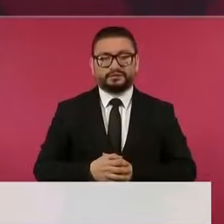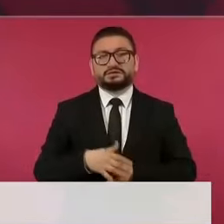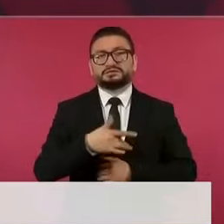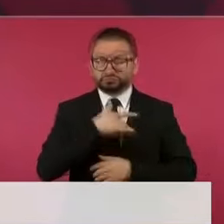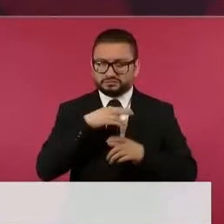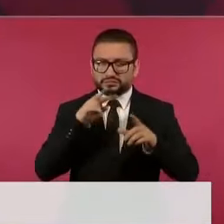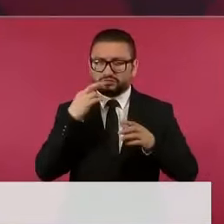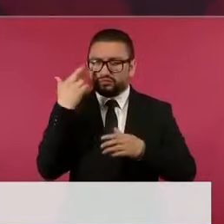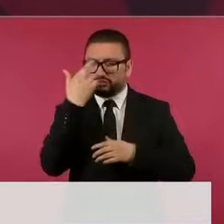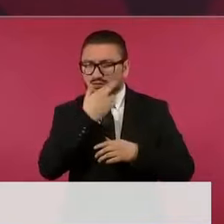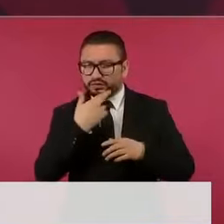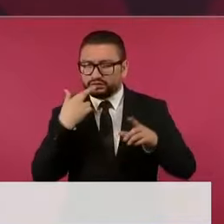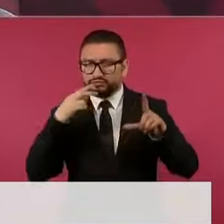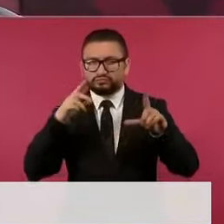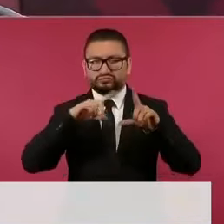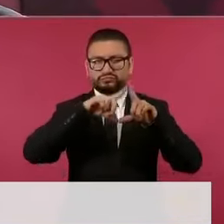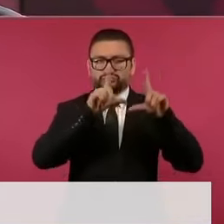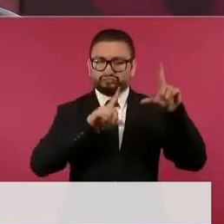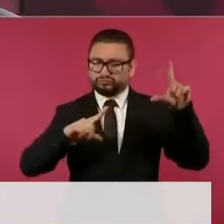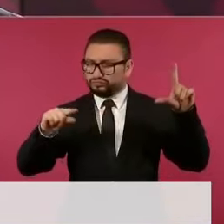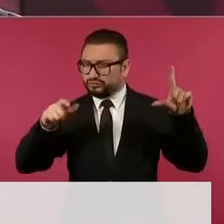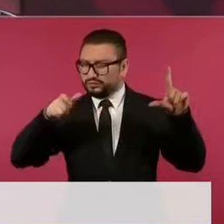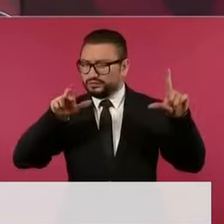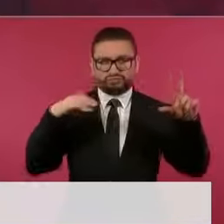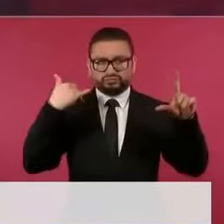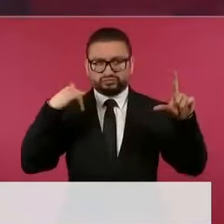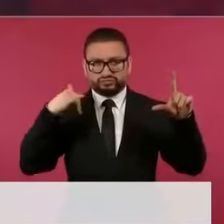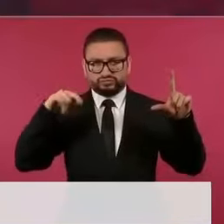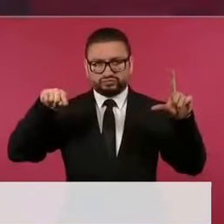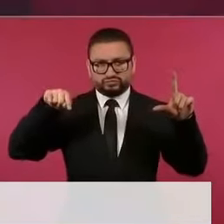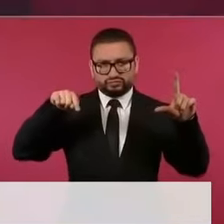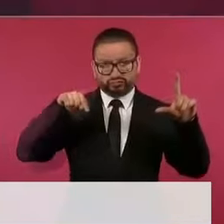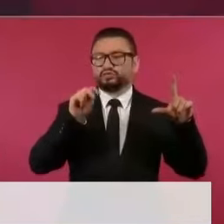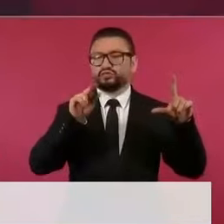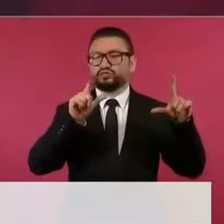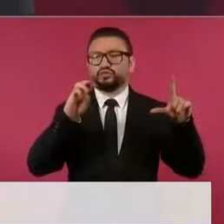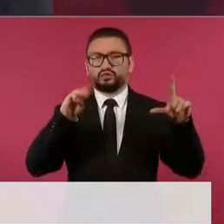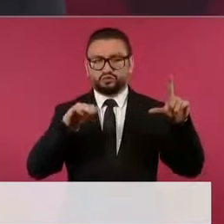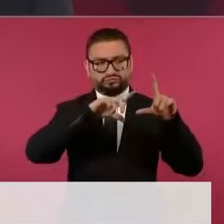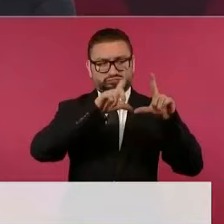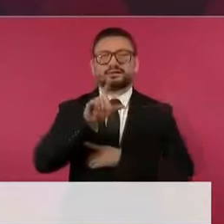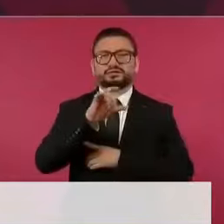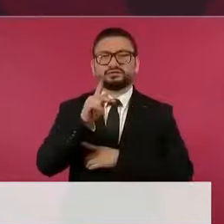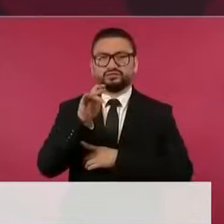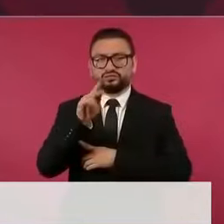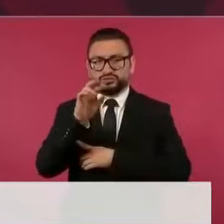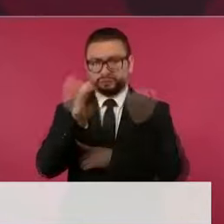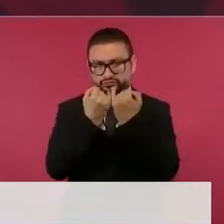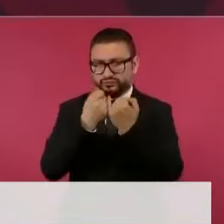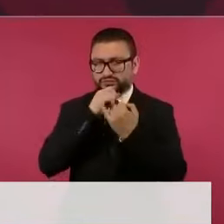que pase por Quintana roc que entre entre tulún y Carrillo Puerto